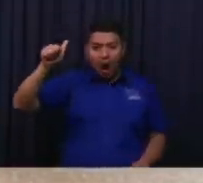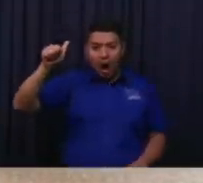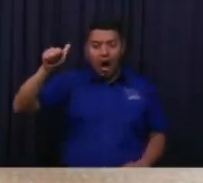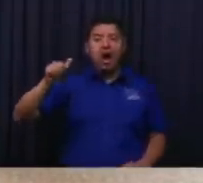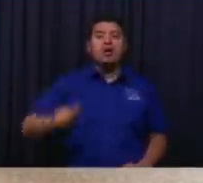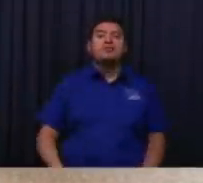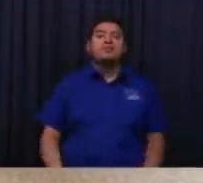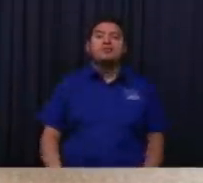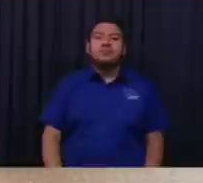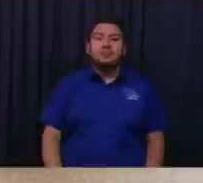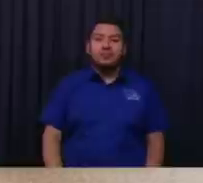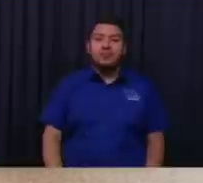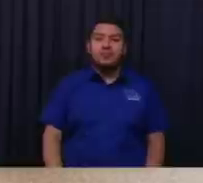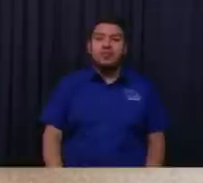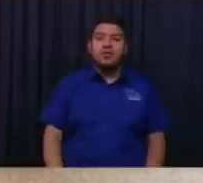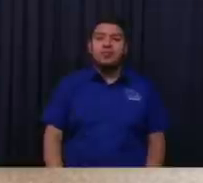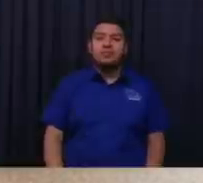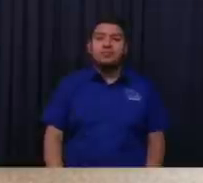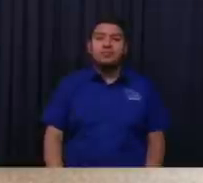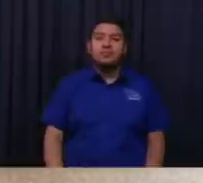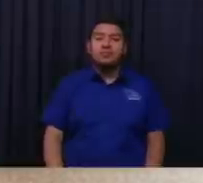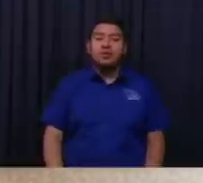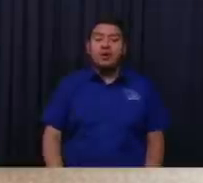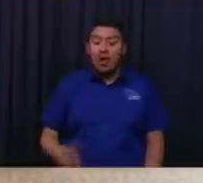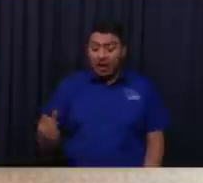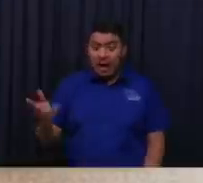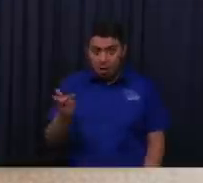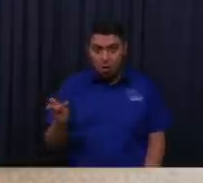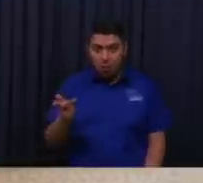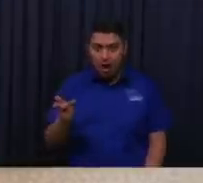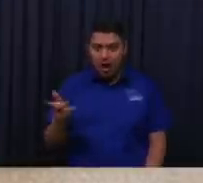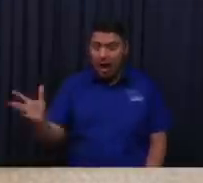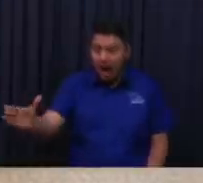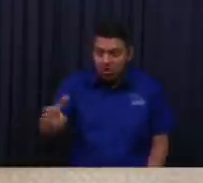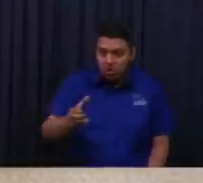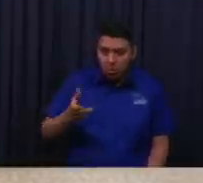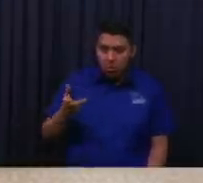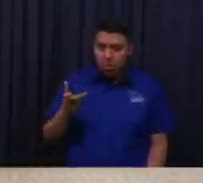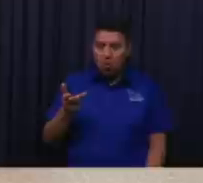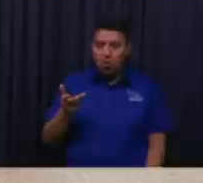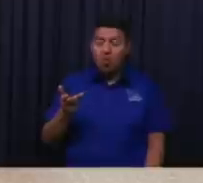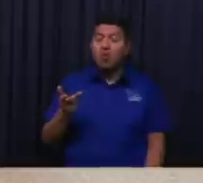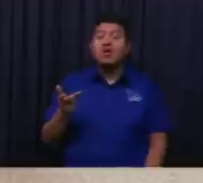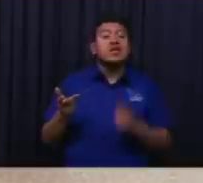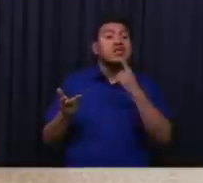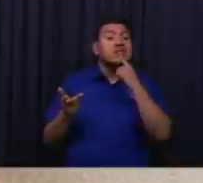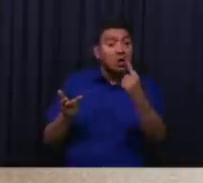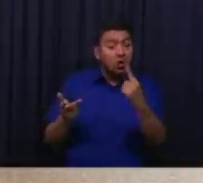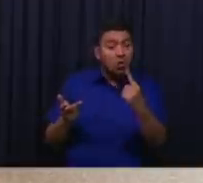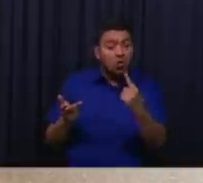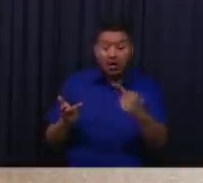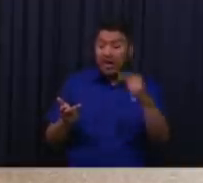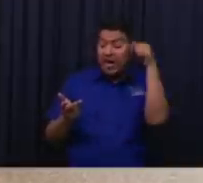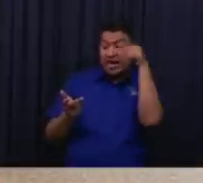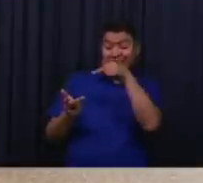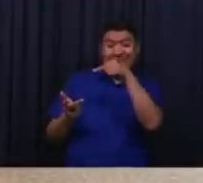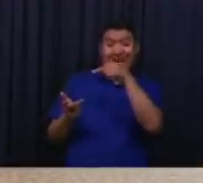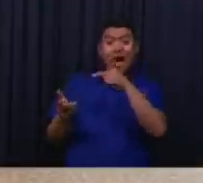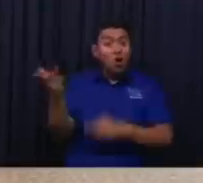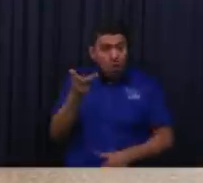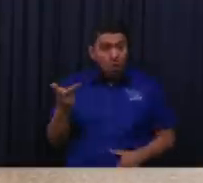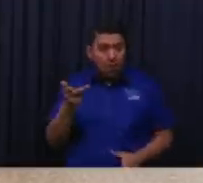judaico, entonces tomó la copa y dijo: esta copa es el nuevo pacto de mi